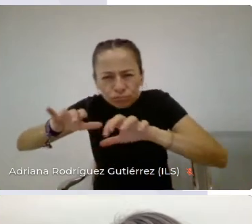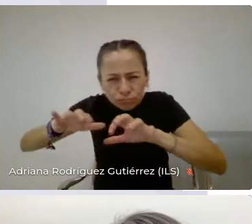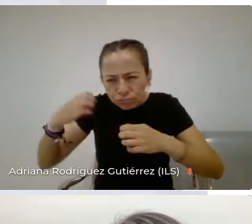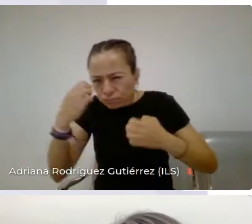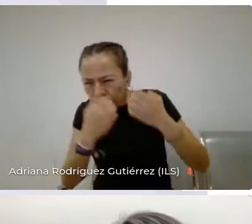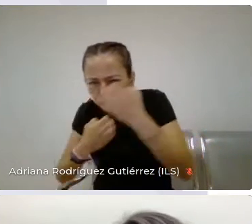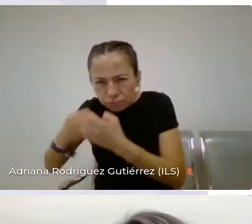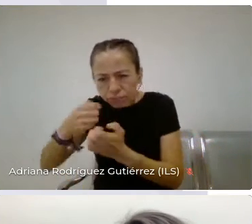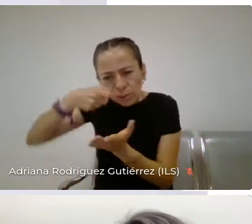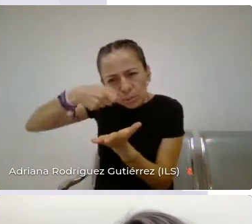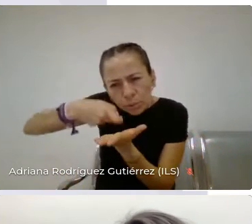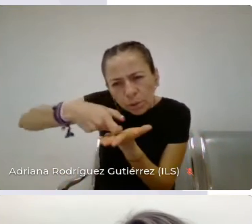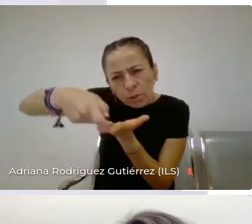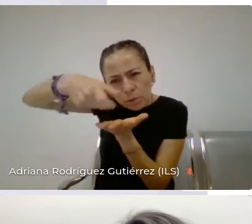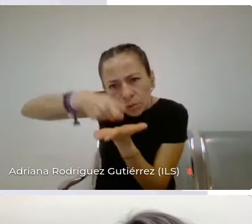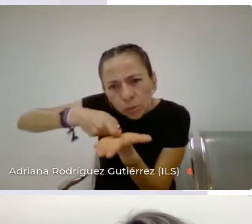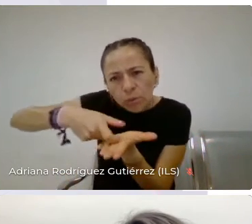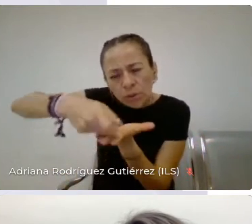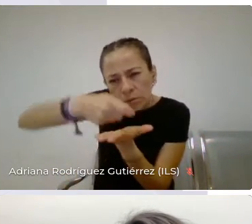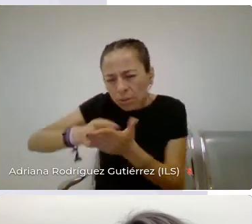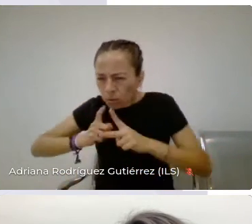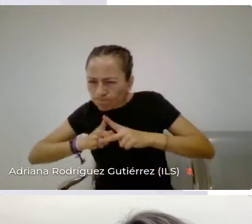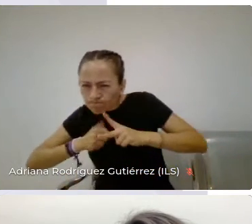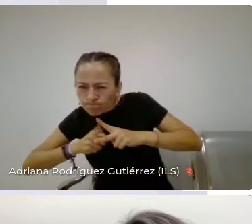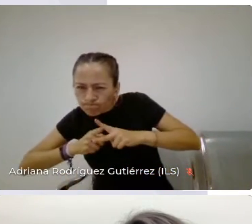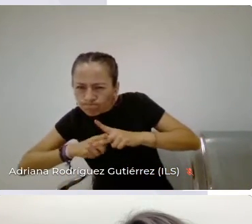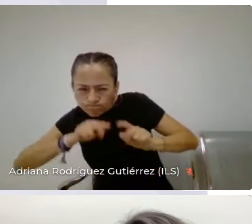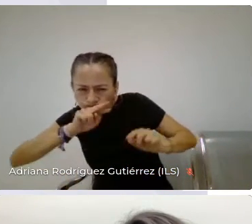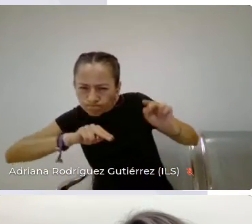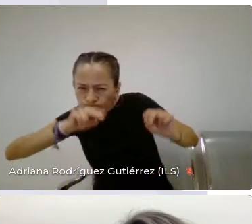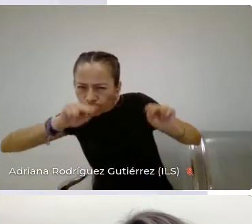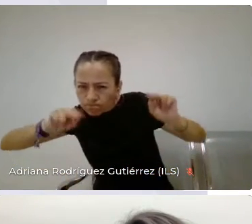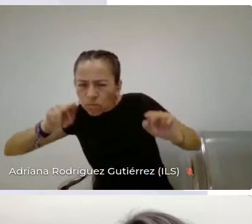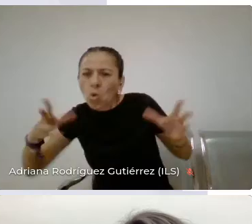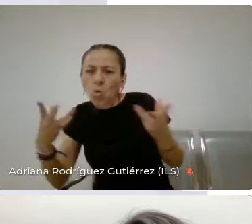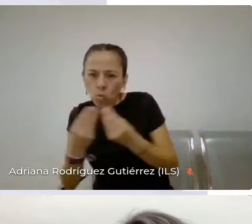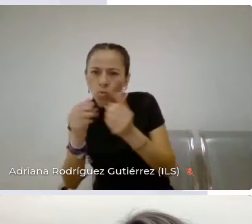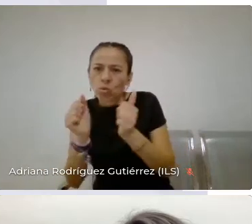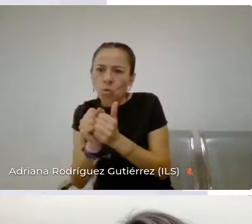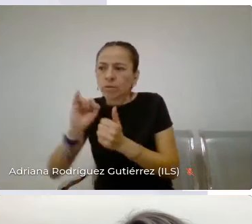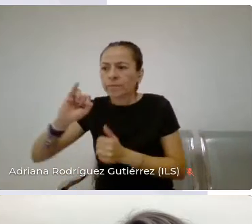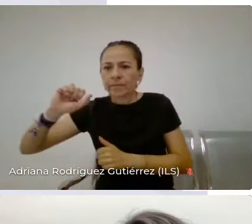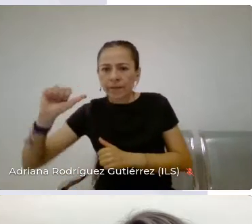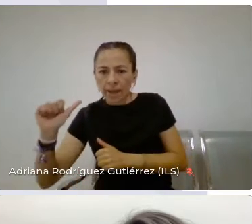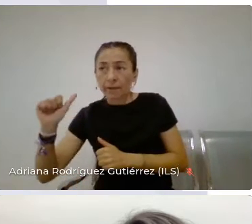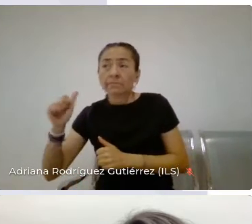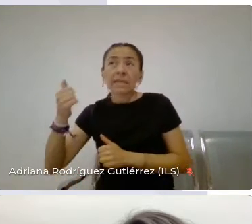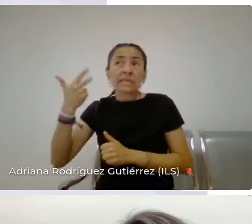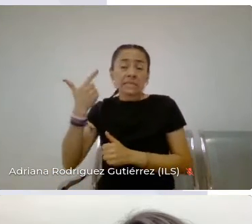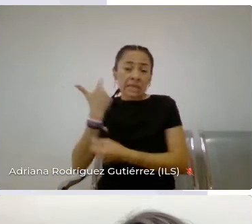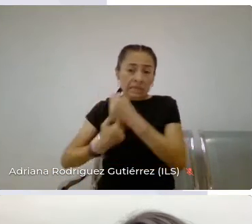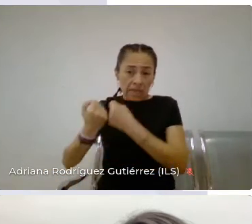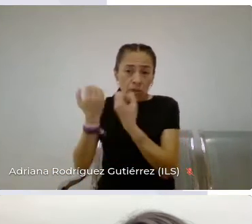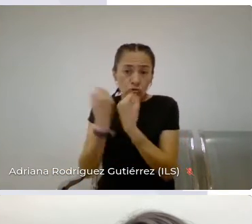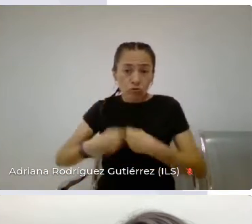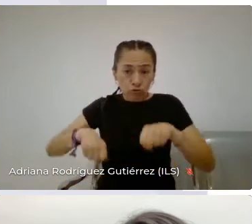cultivos, utilizando analíticas avanzadas de inteligencia artificial. Durante 7 años fue socia y